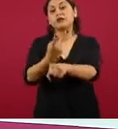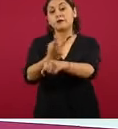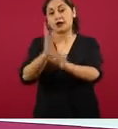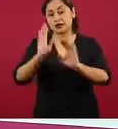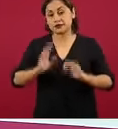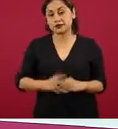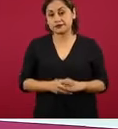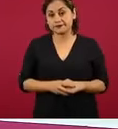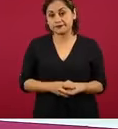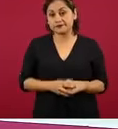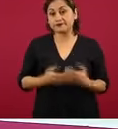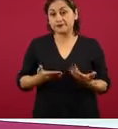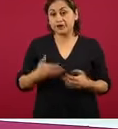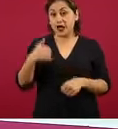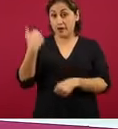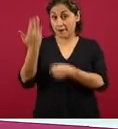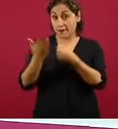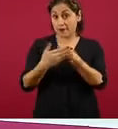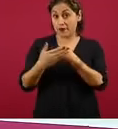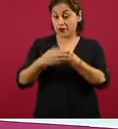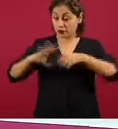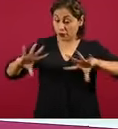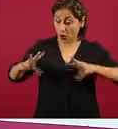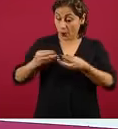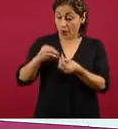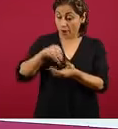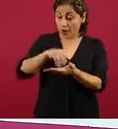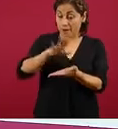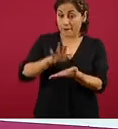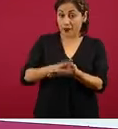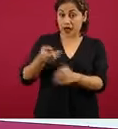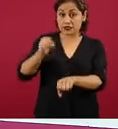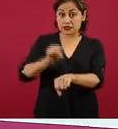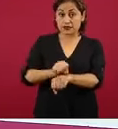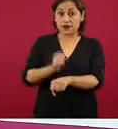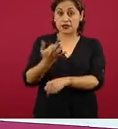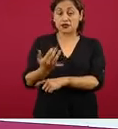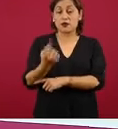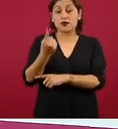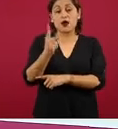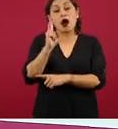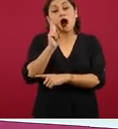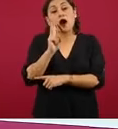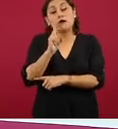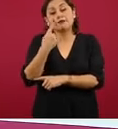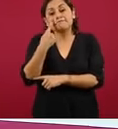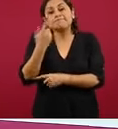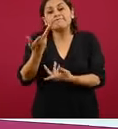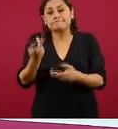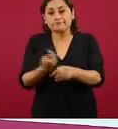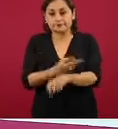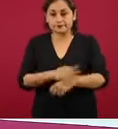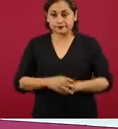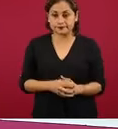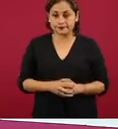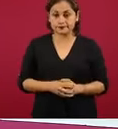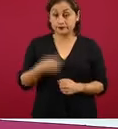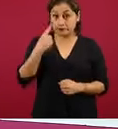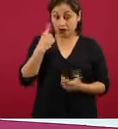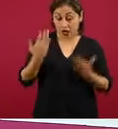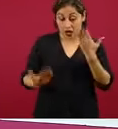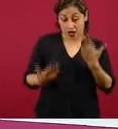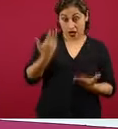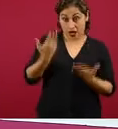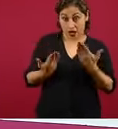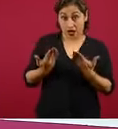una vez que cerremos la estabilidad total de los datos de la semana 51. Y esta es la comparación que hacemos, que es la comparación de